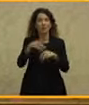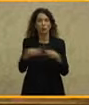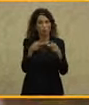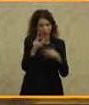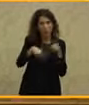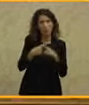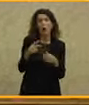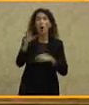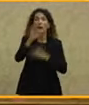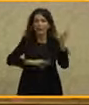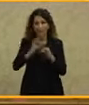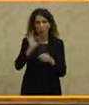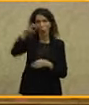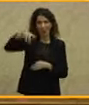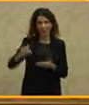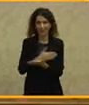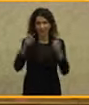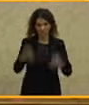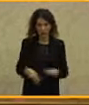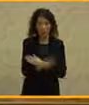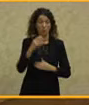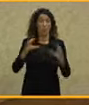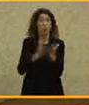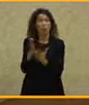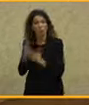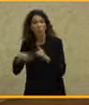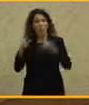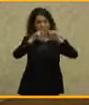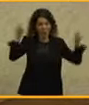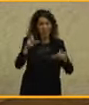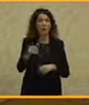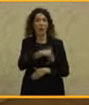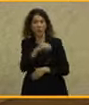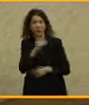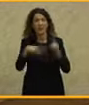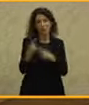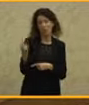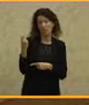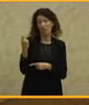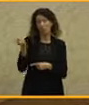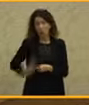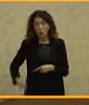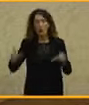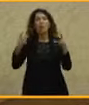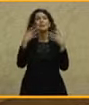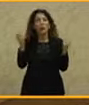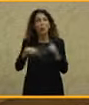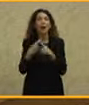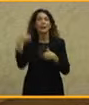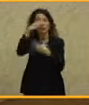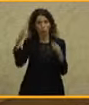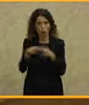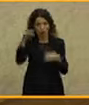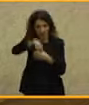sociales, a organizaciones no lucrativas, medios de comunicación, empresas, estudiantes y profesionales de la salud, de la intervención